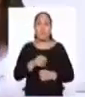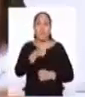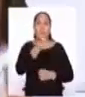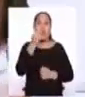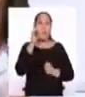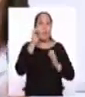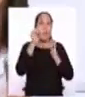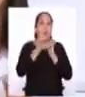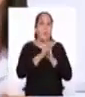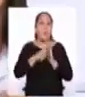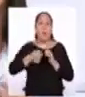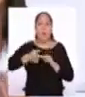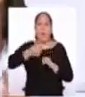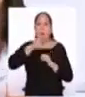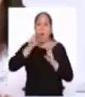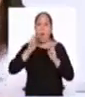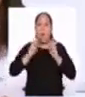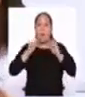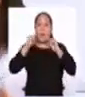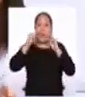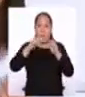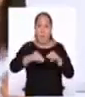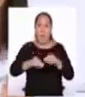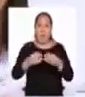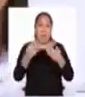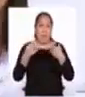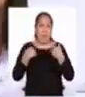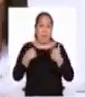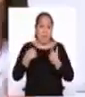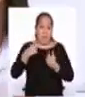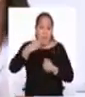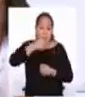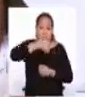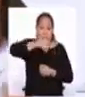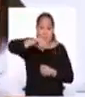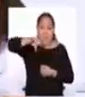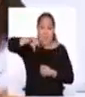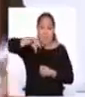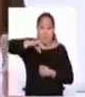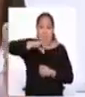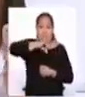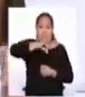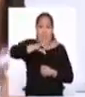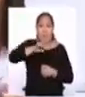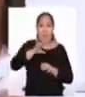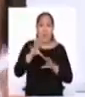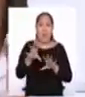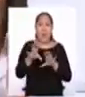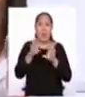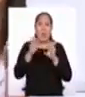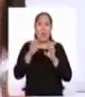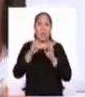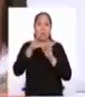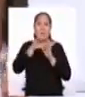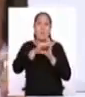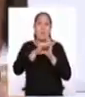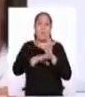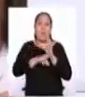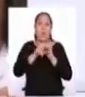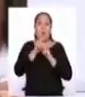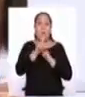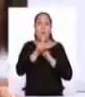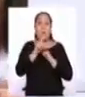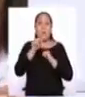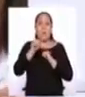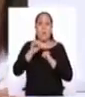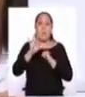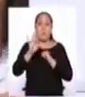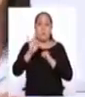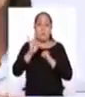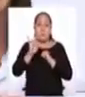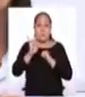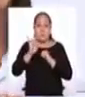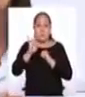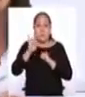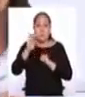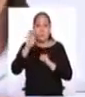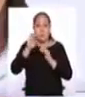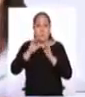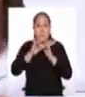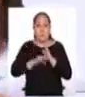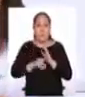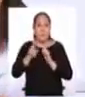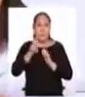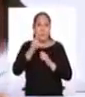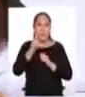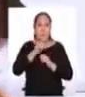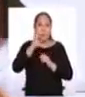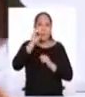agua de mar, que debido a las sales que tiene disueltas, para congelarse necesita menos 1,8 grados centígrados y no